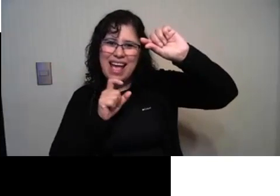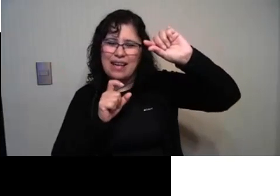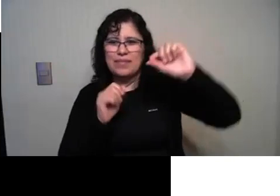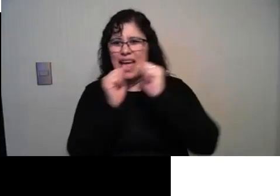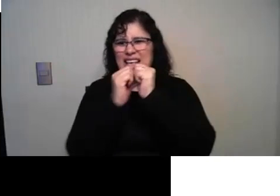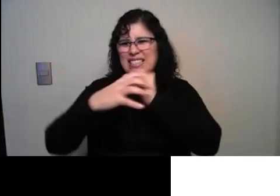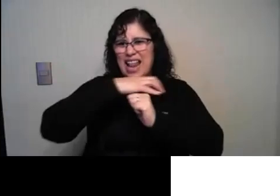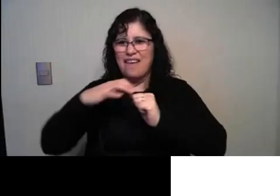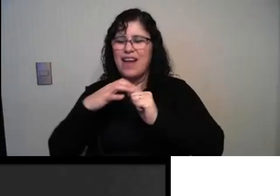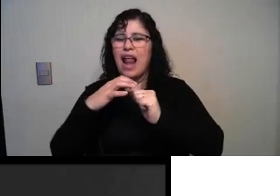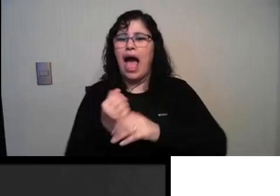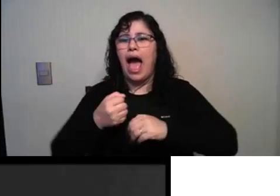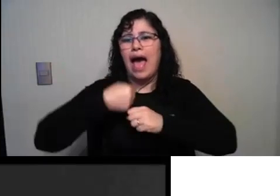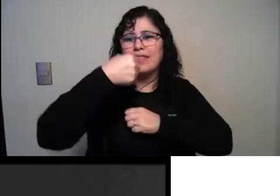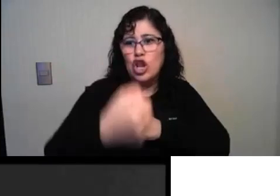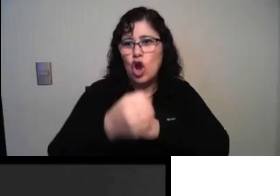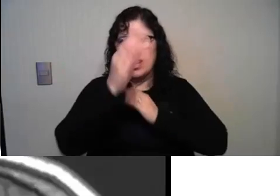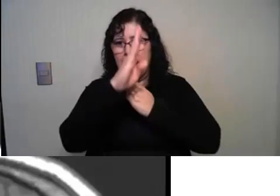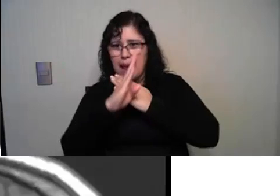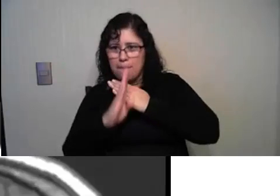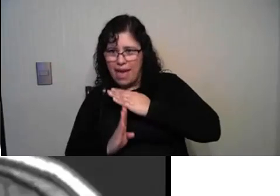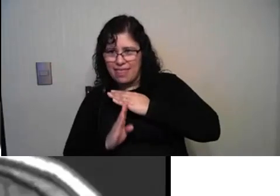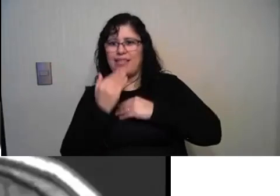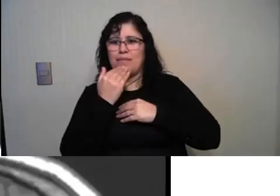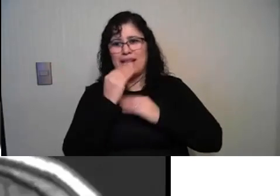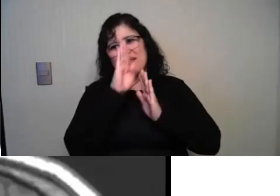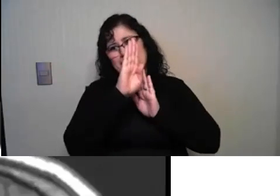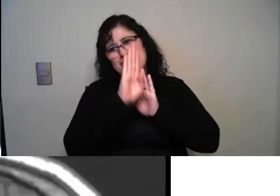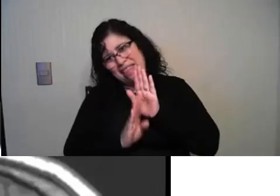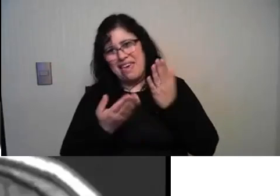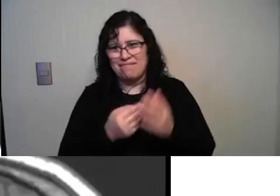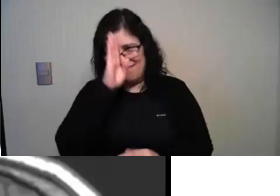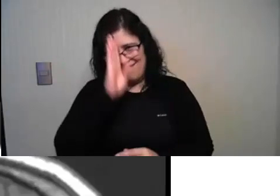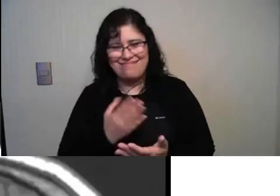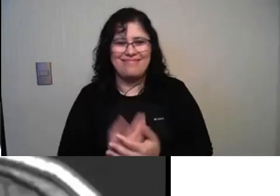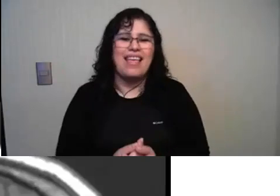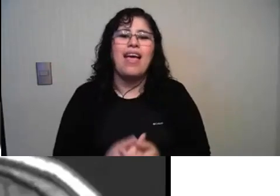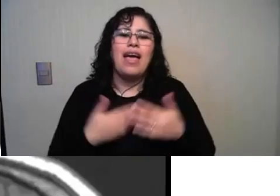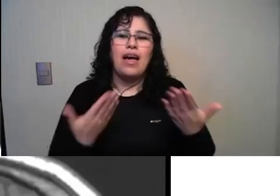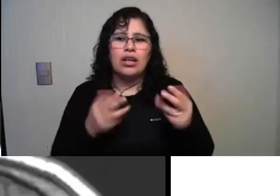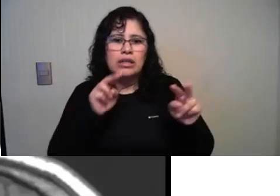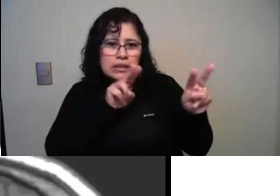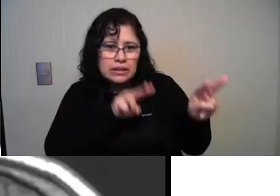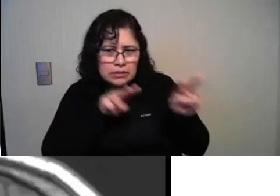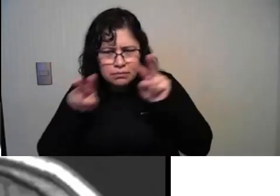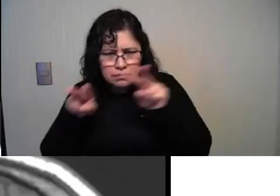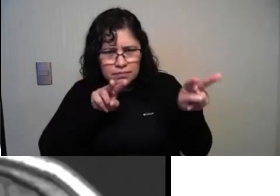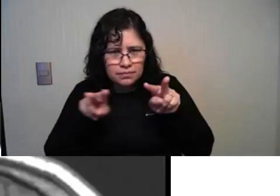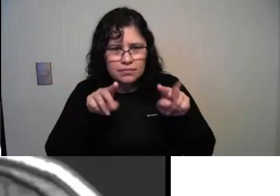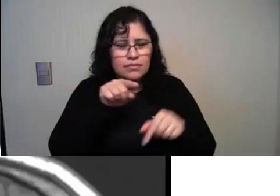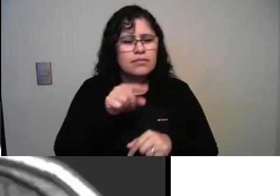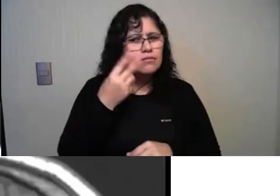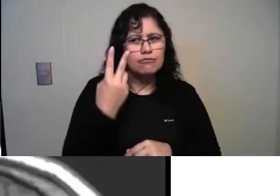Bien. Si nosotros miramos estas imágenes inferiores, ambas